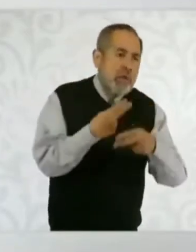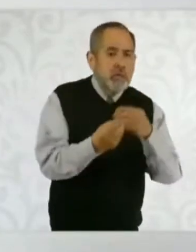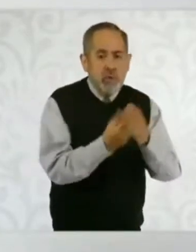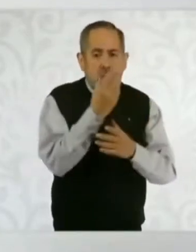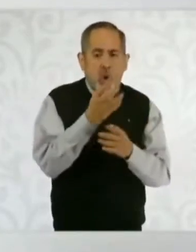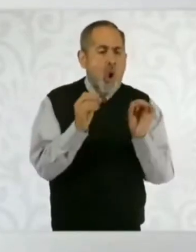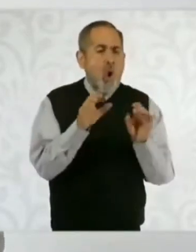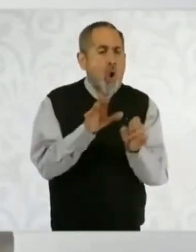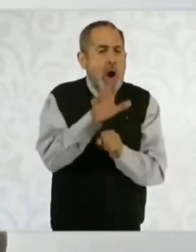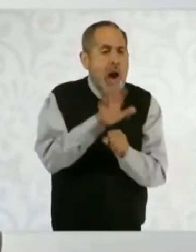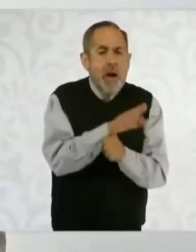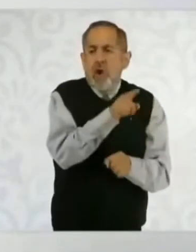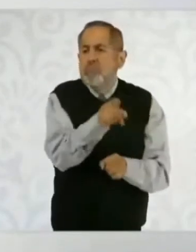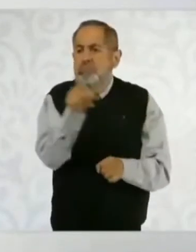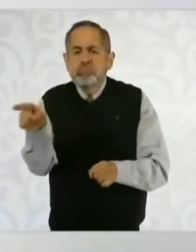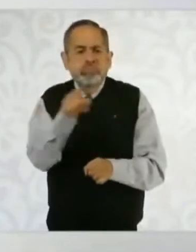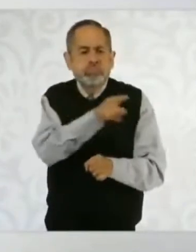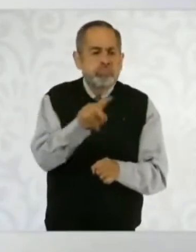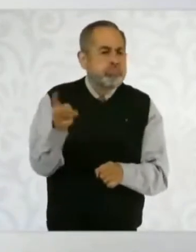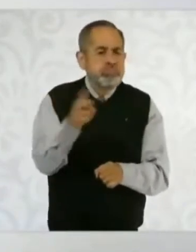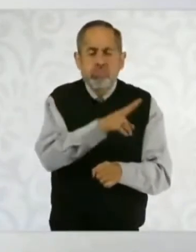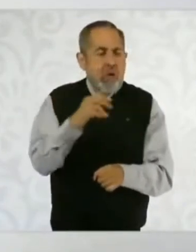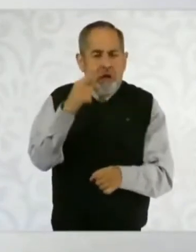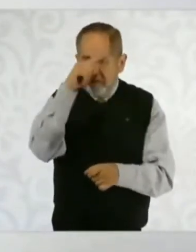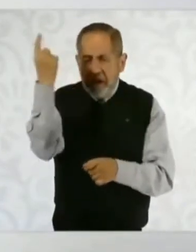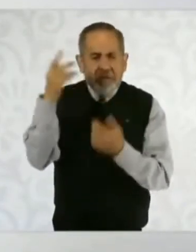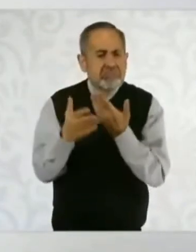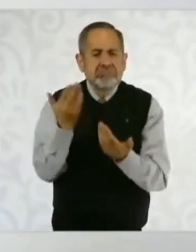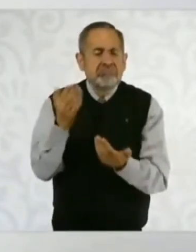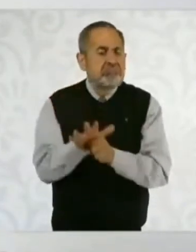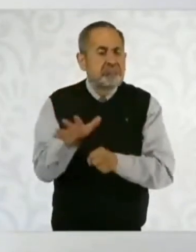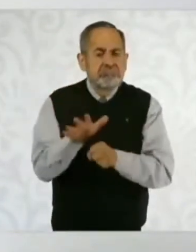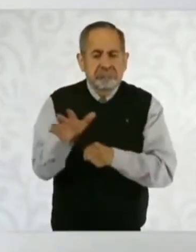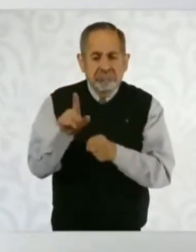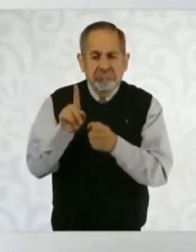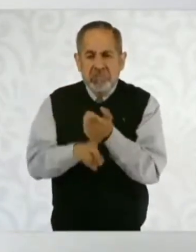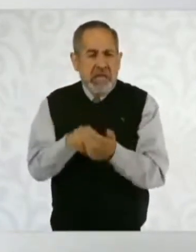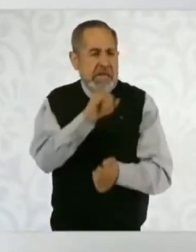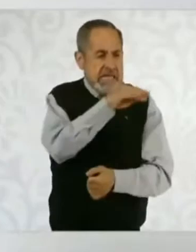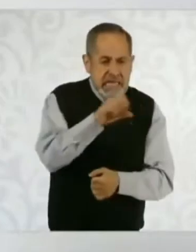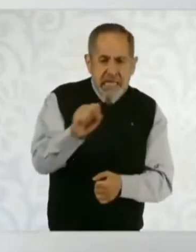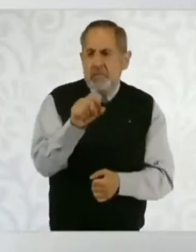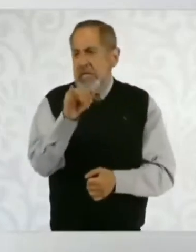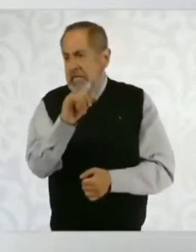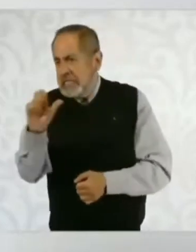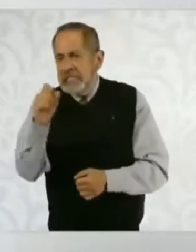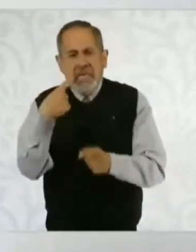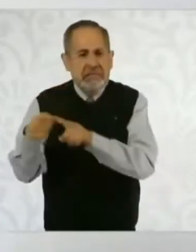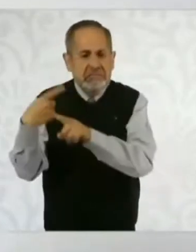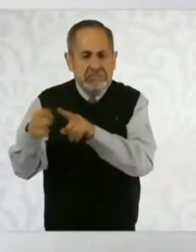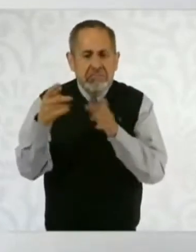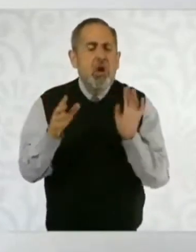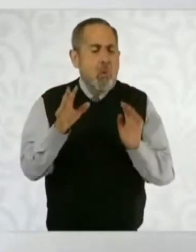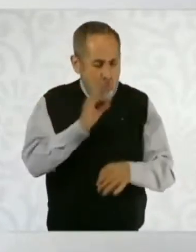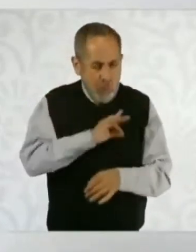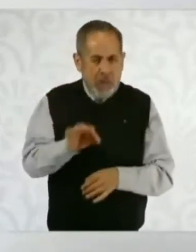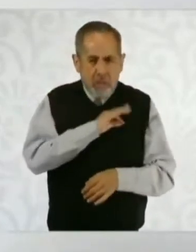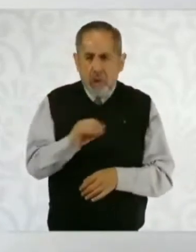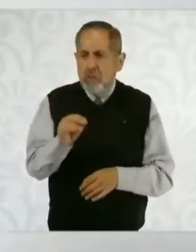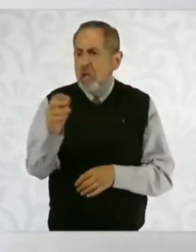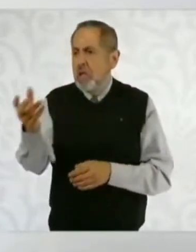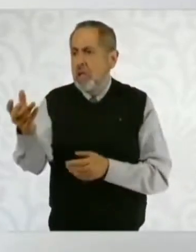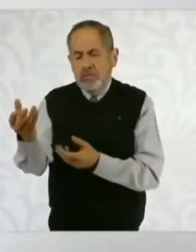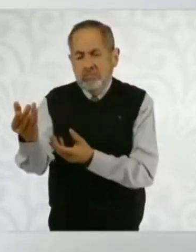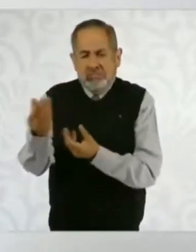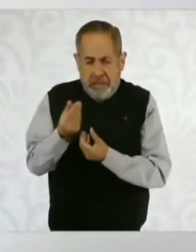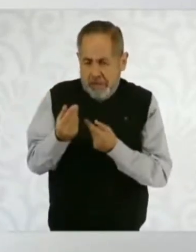prestador de servicios de atención médica. Con el expediente clínico electrónico, ya no solo del IMSS, sino universal, lograremos que en todos los